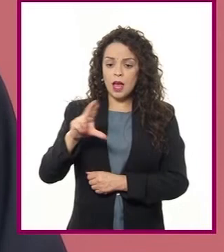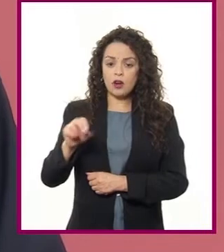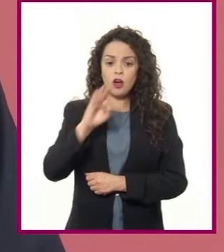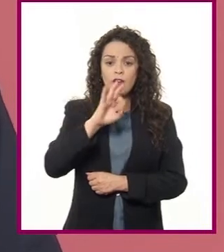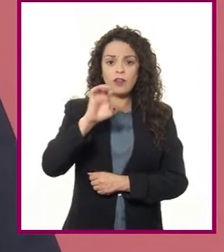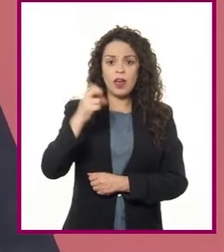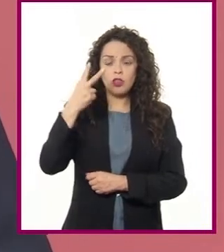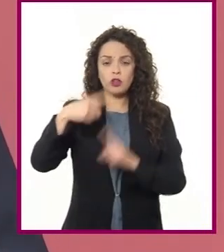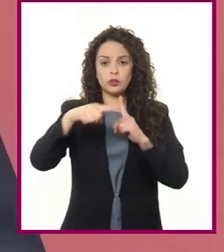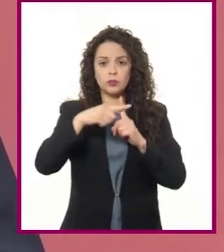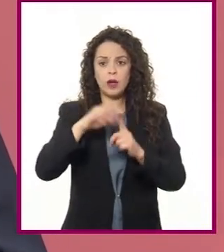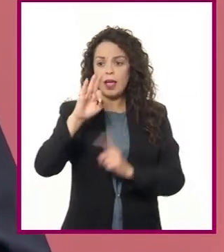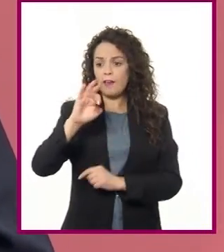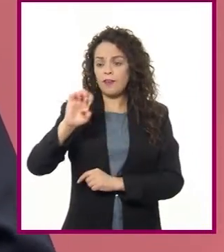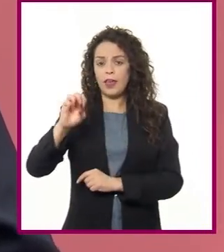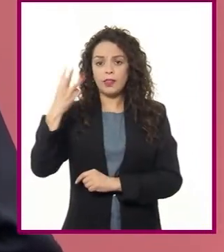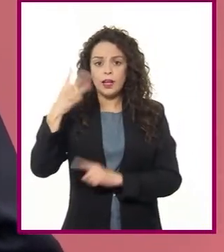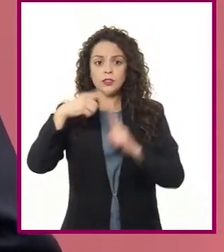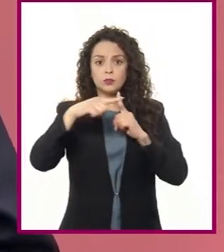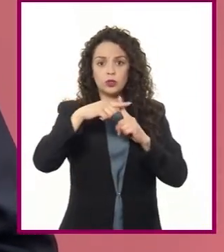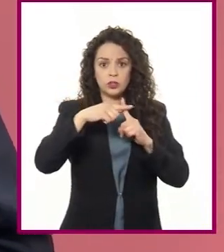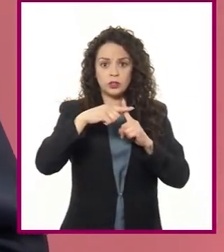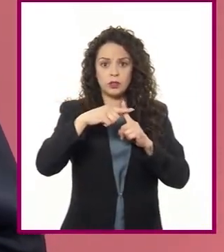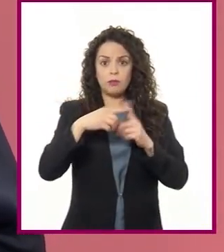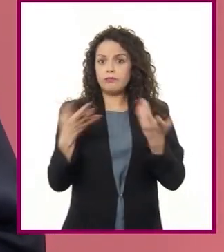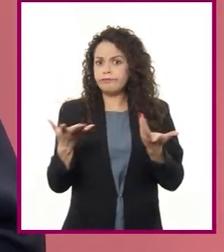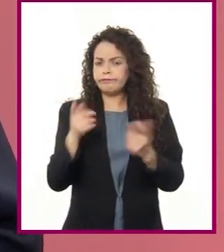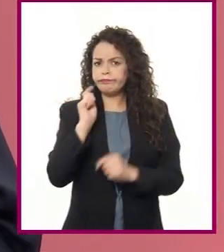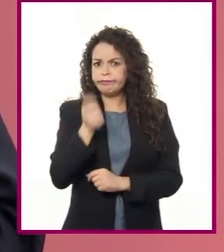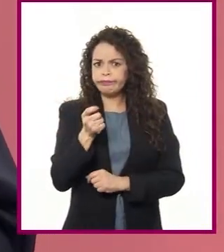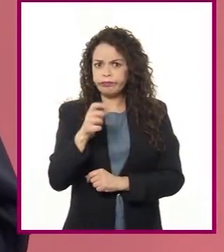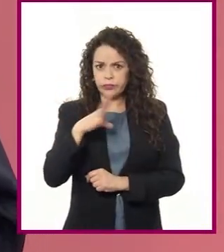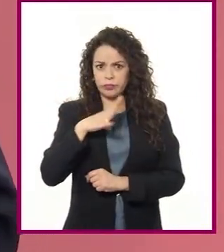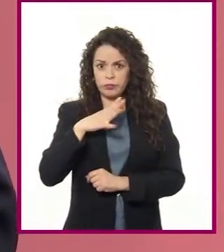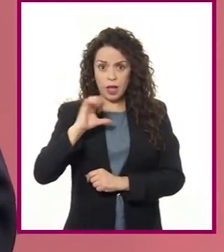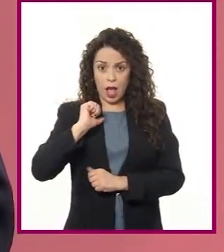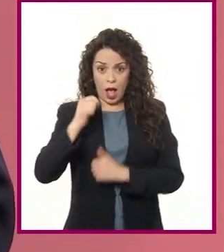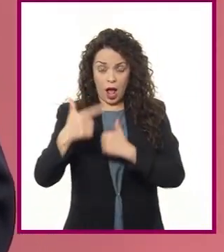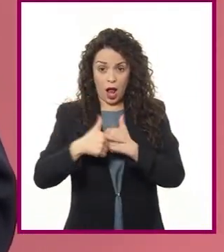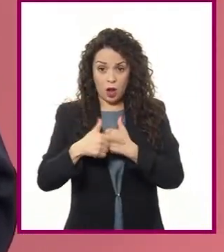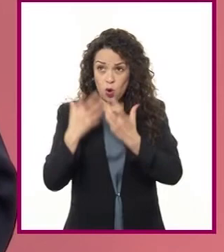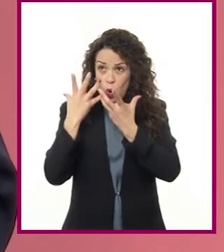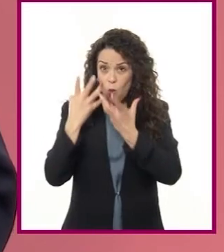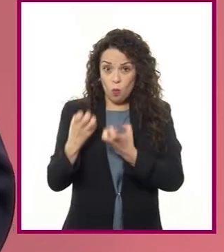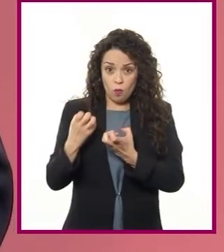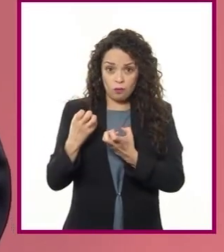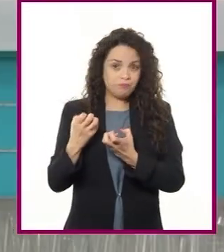y Fe3 positivo no experimentan ningún tipo de efecto magnético.